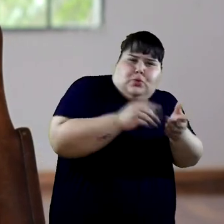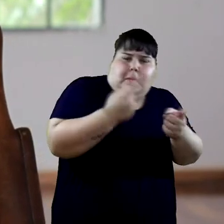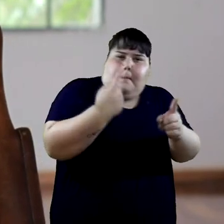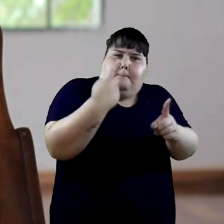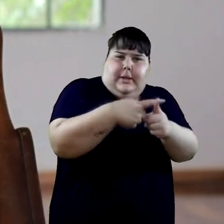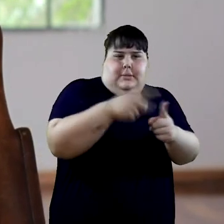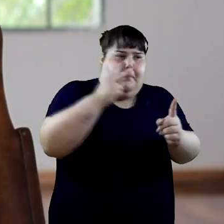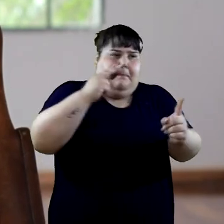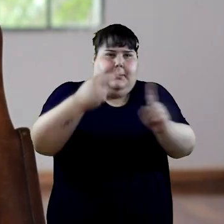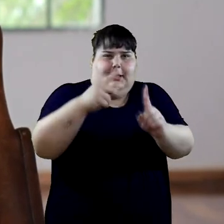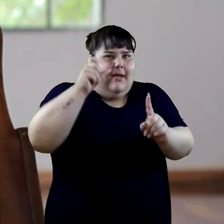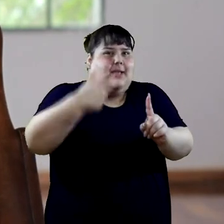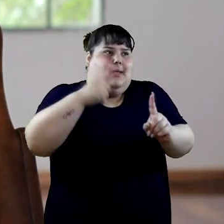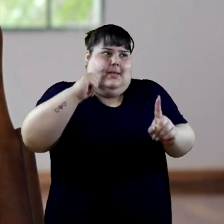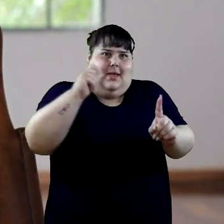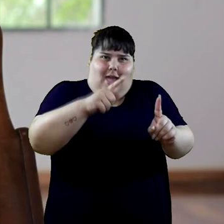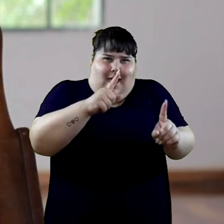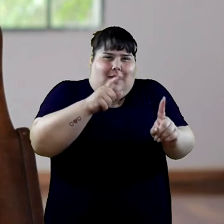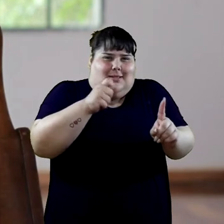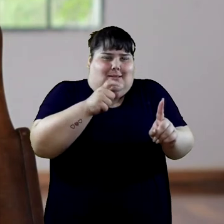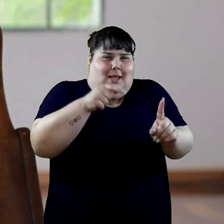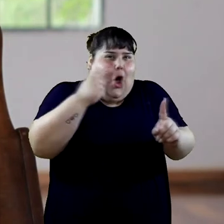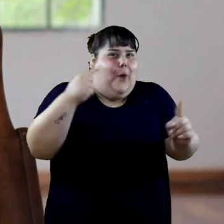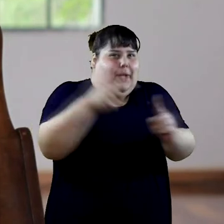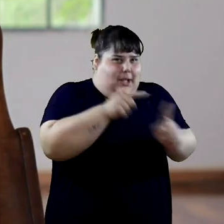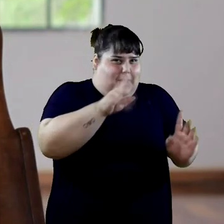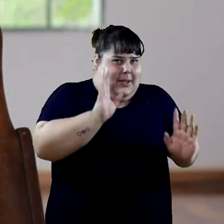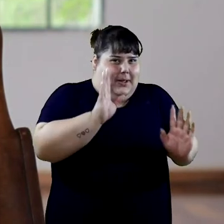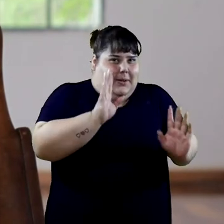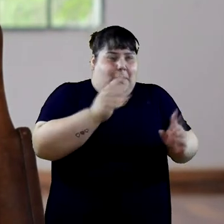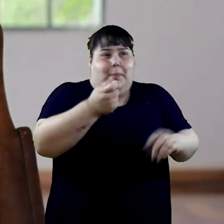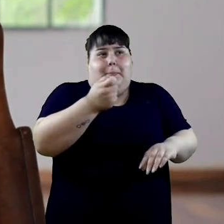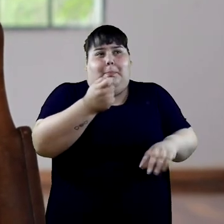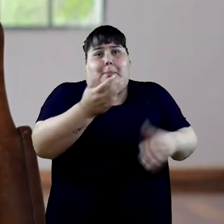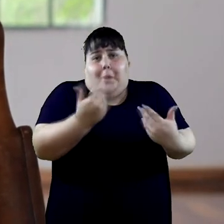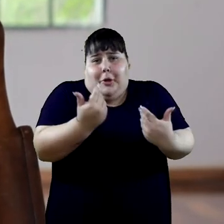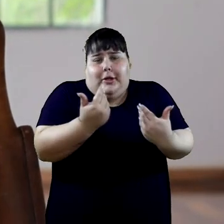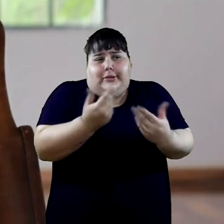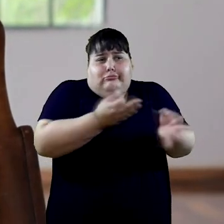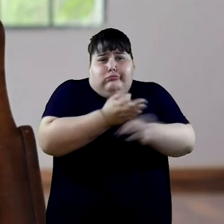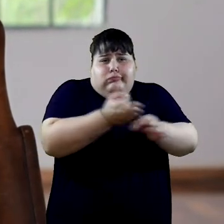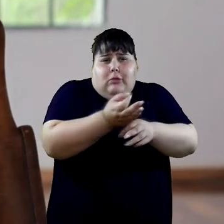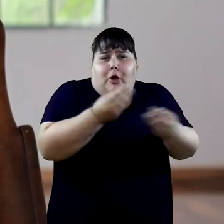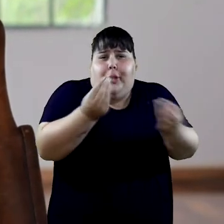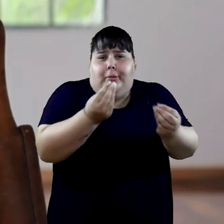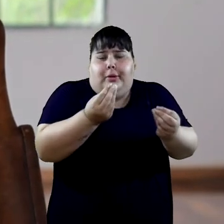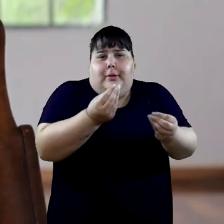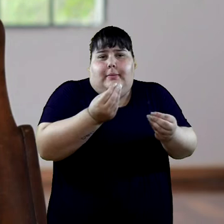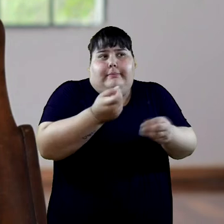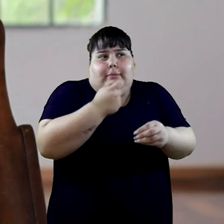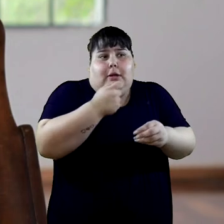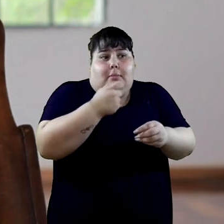una perspectiva de ESI. Ahí es el secreto, ¿no? Poder trabajar los ejemplos desde dar tu